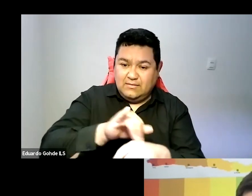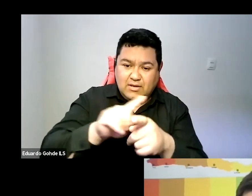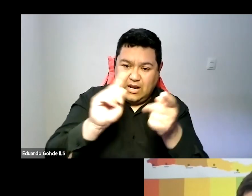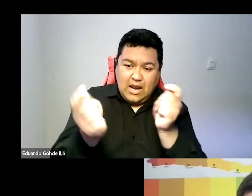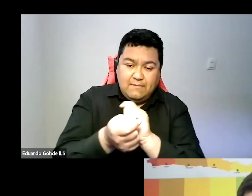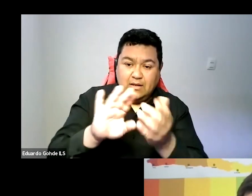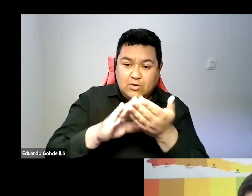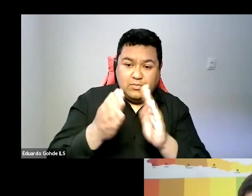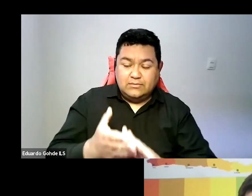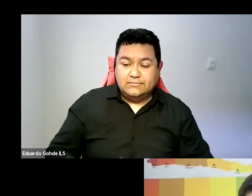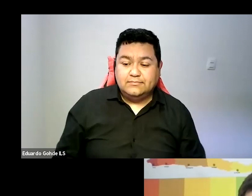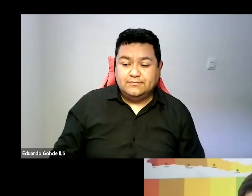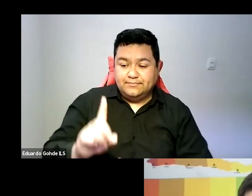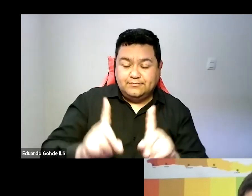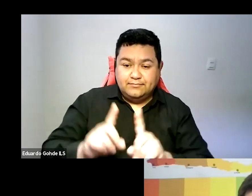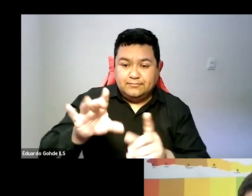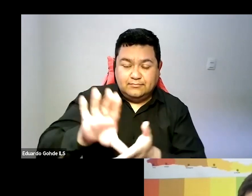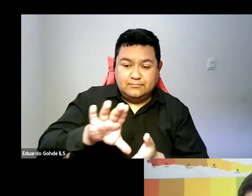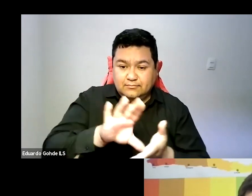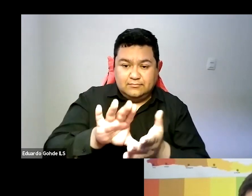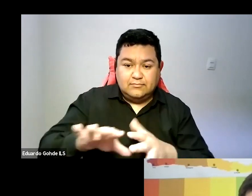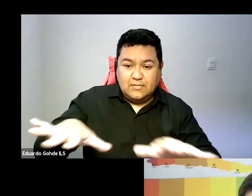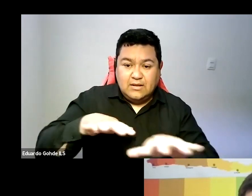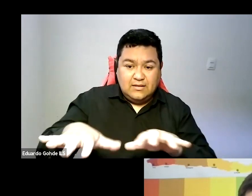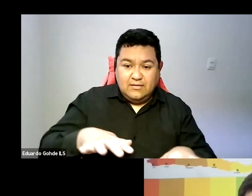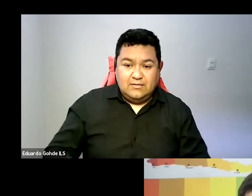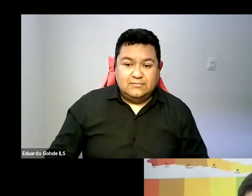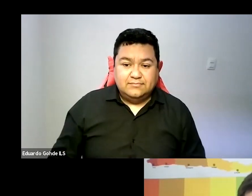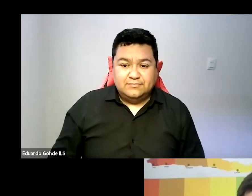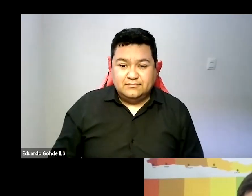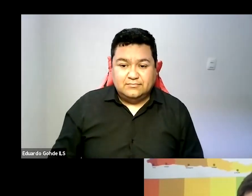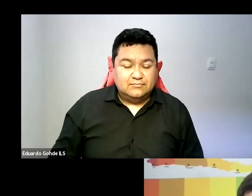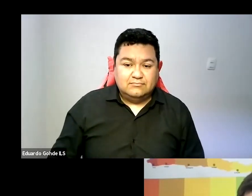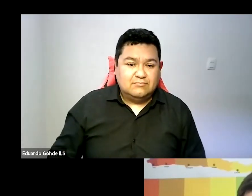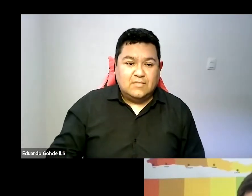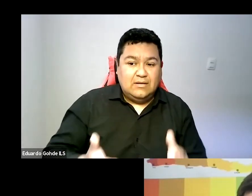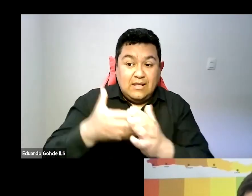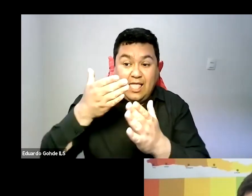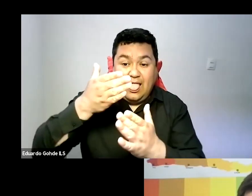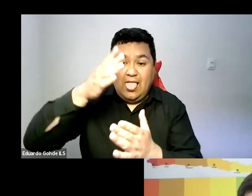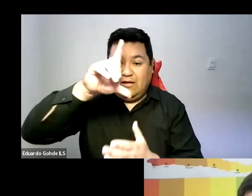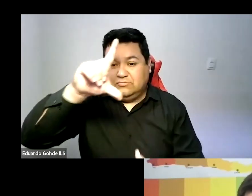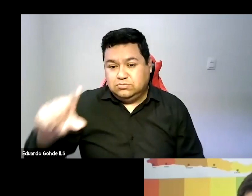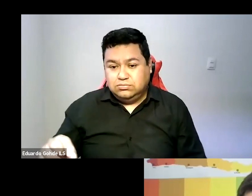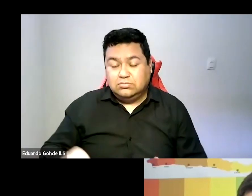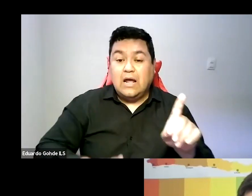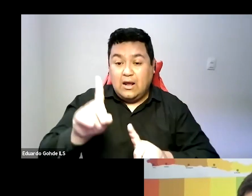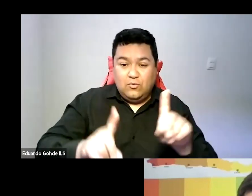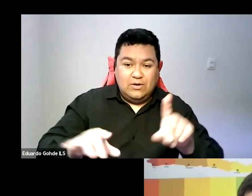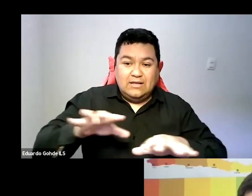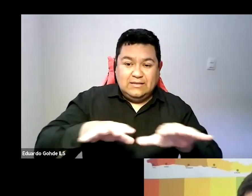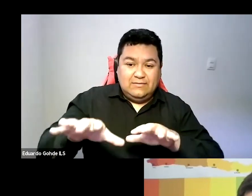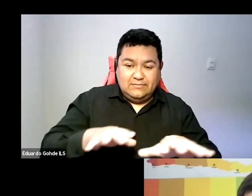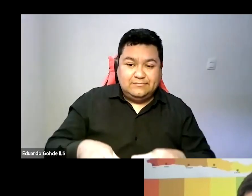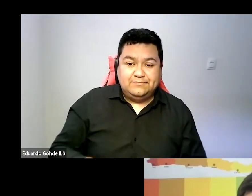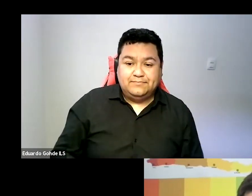comunidad. En muchos casos en nuestros países son actividades que nacen y mueren, ¿sí? Por suerte hay actividades que se han mantenido en el